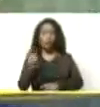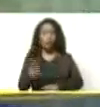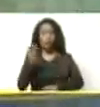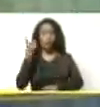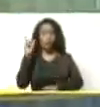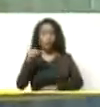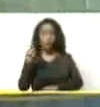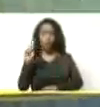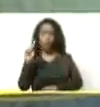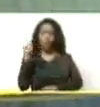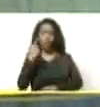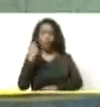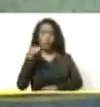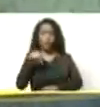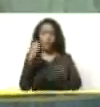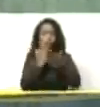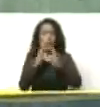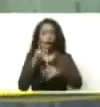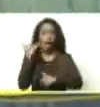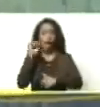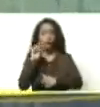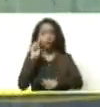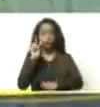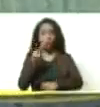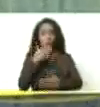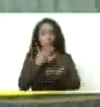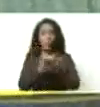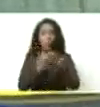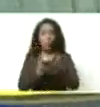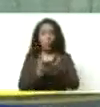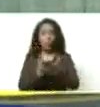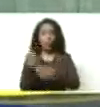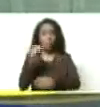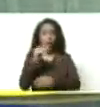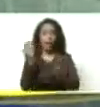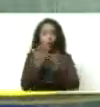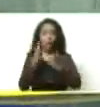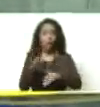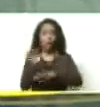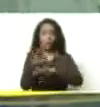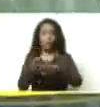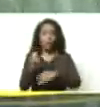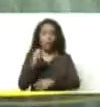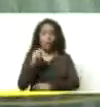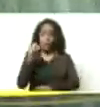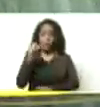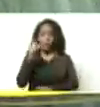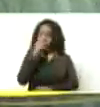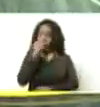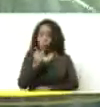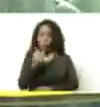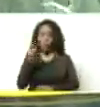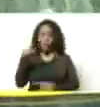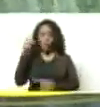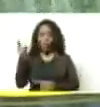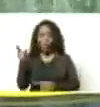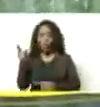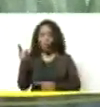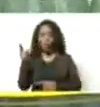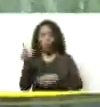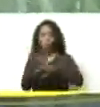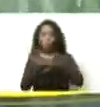esta escuela hay dos propuestas más de escuelas el estado aragua que queda en el municipio zamora y en el municipio lamas